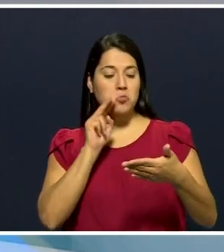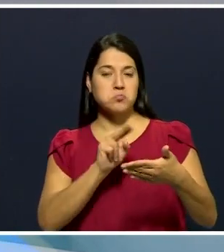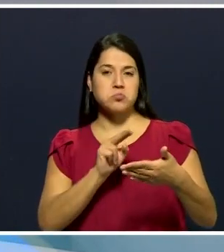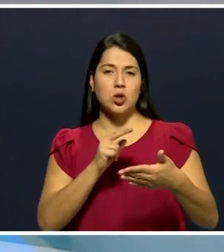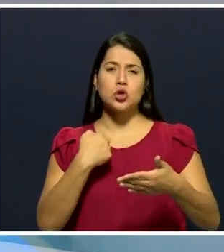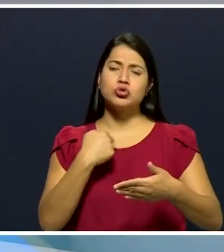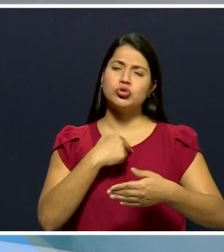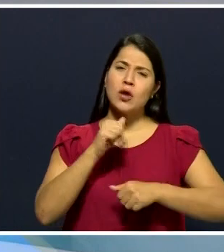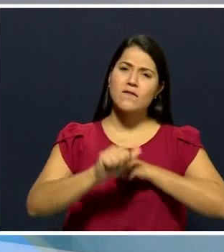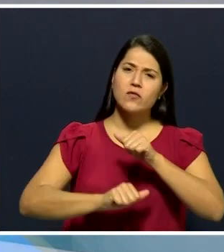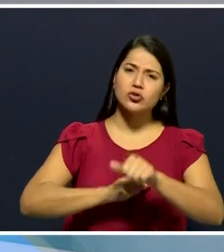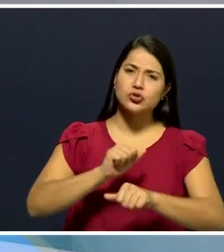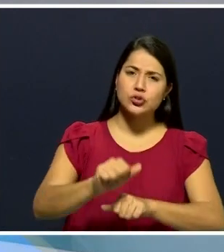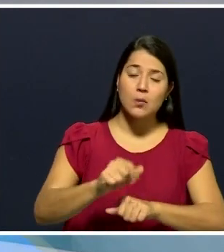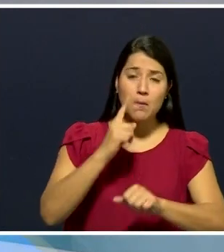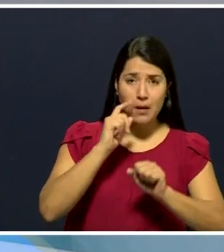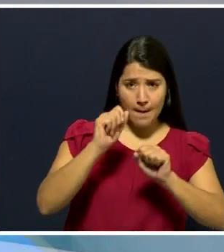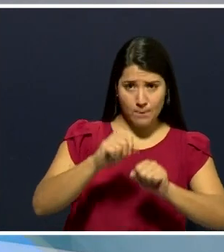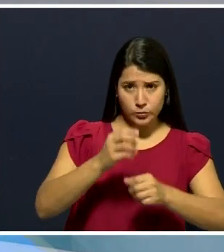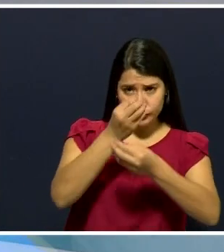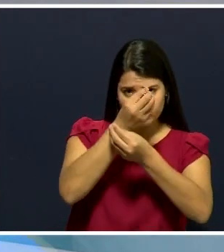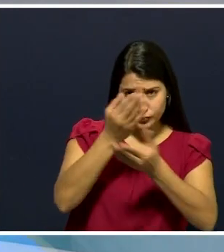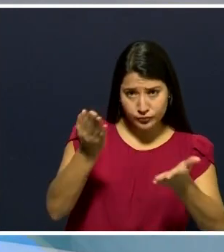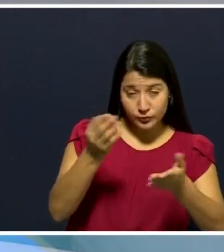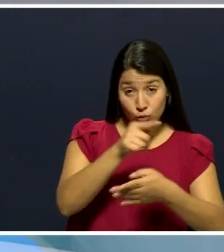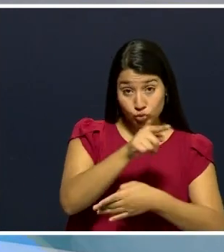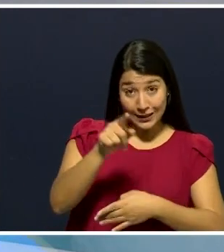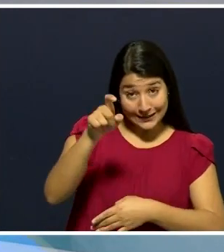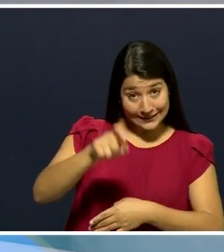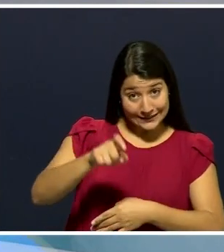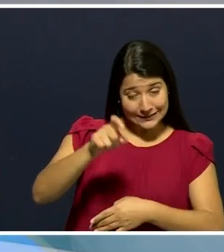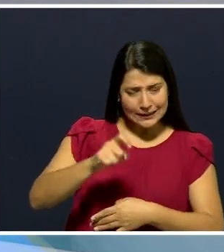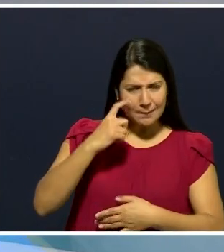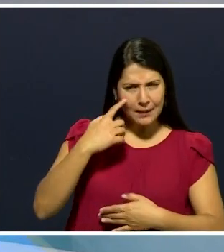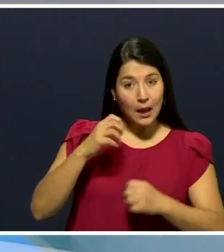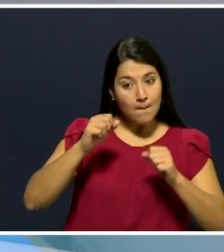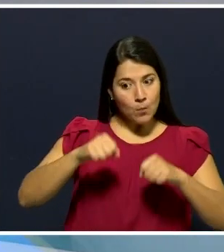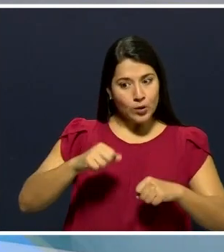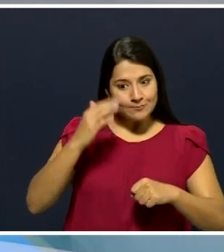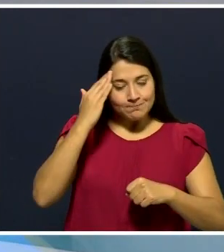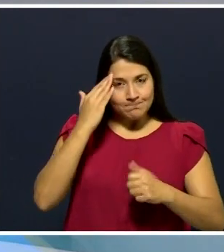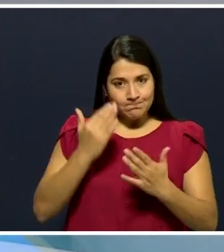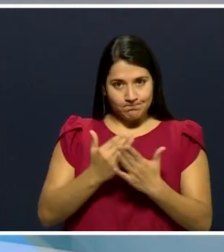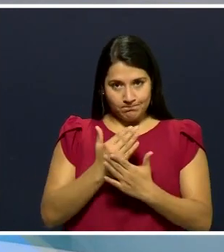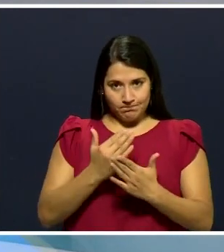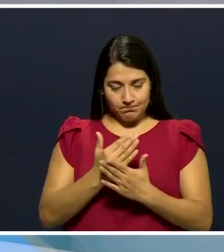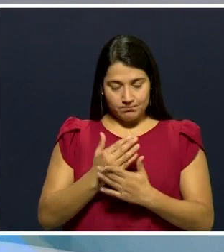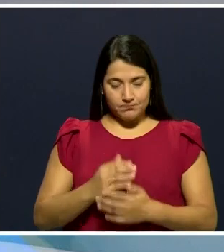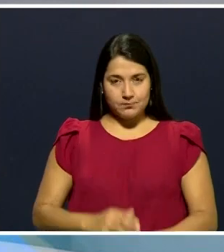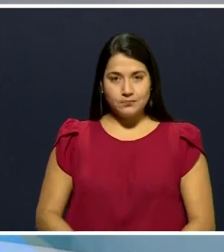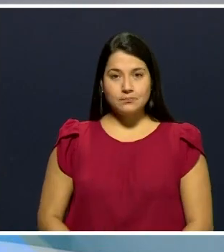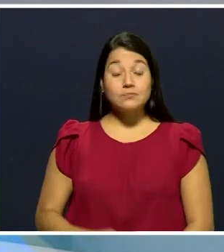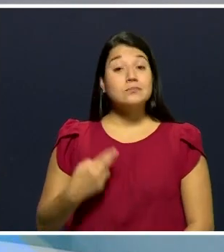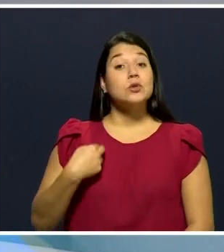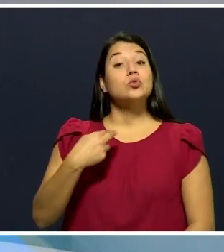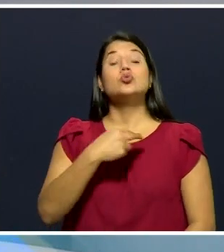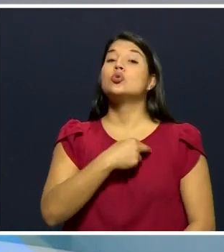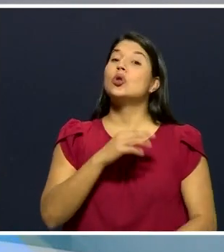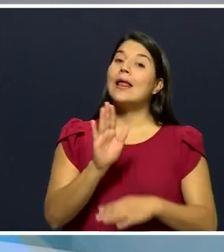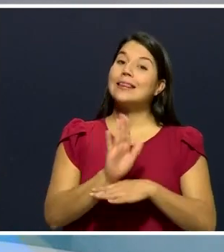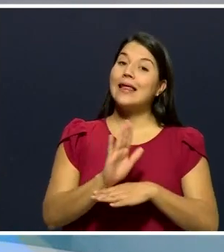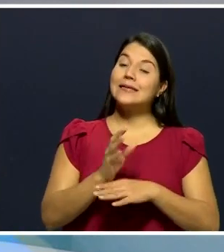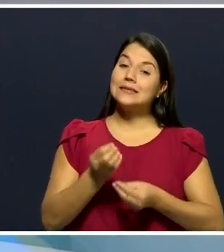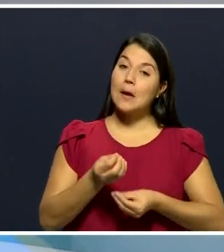por ofrecer la información que usted necesita para estar actualizado. Somos